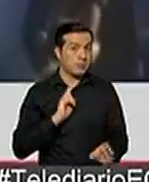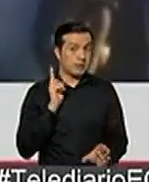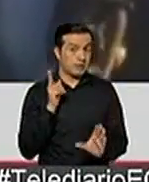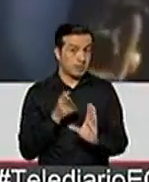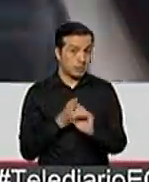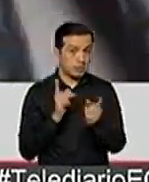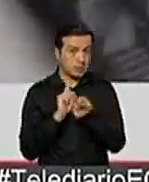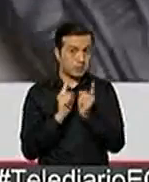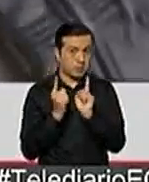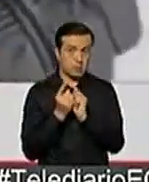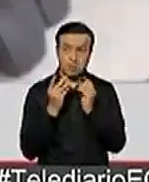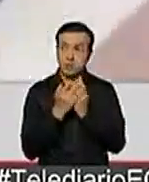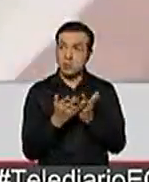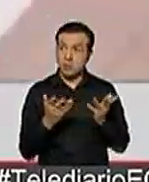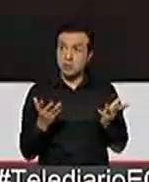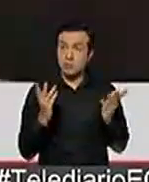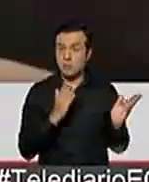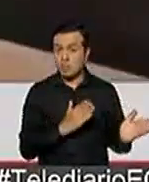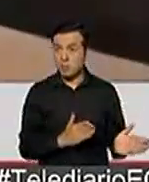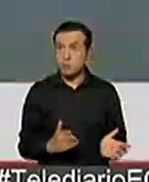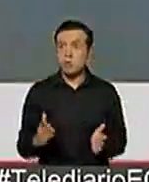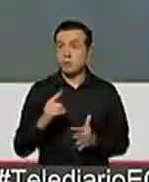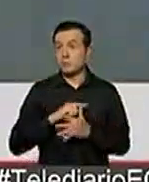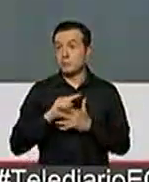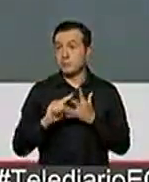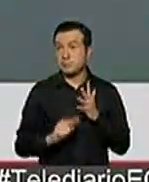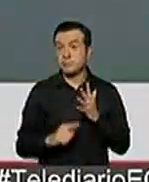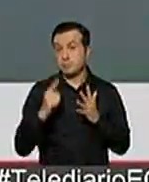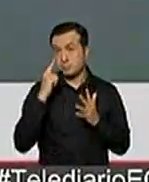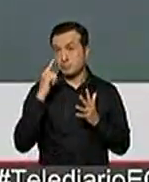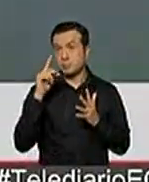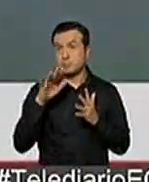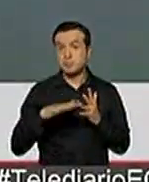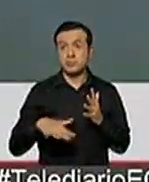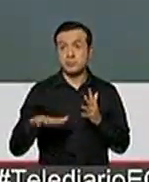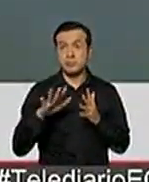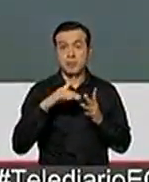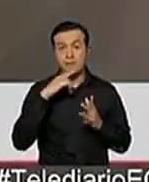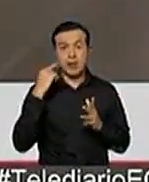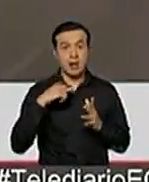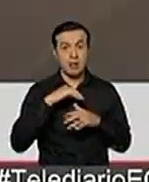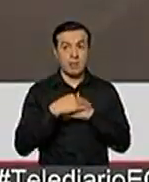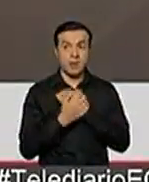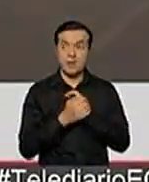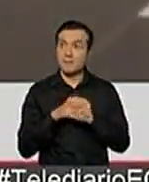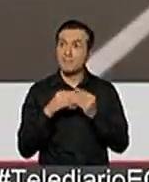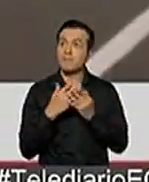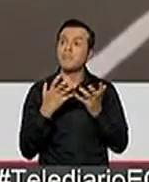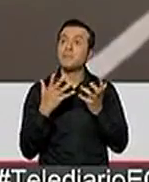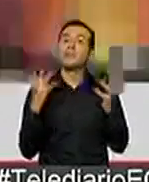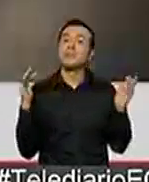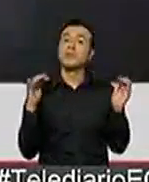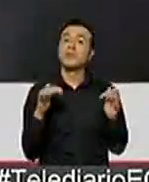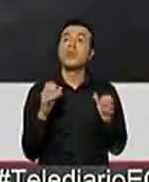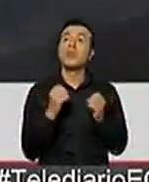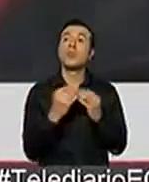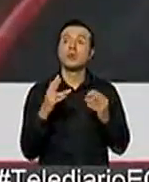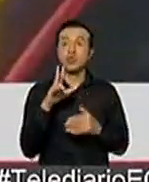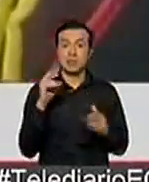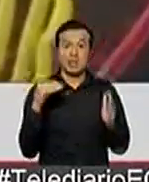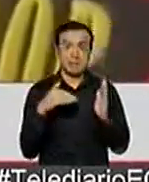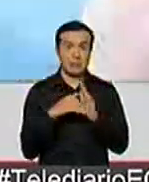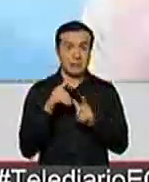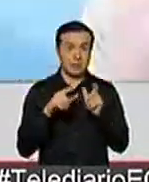participarán de este encuentro. A la par se organizan otras actividades durante el fin de semana y el feriado, con lo que esperan recibir más de